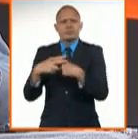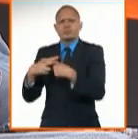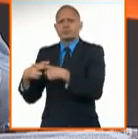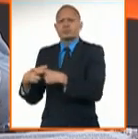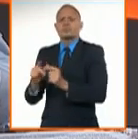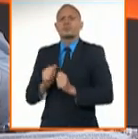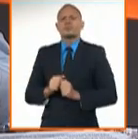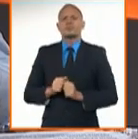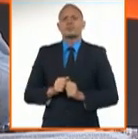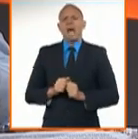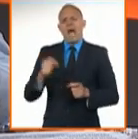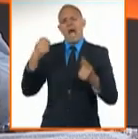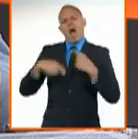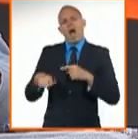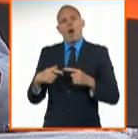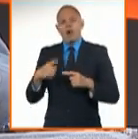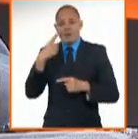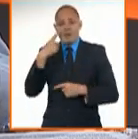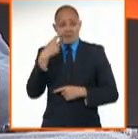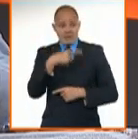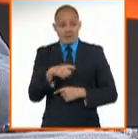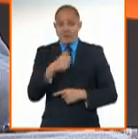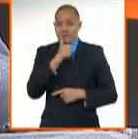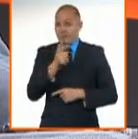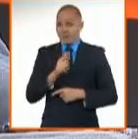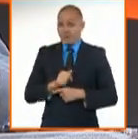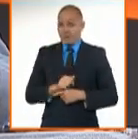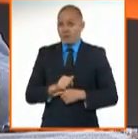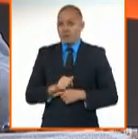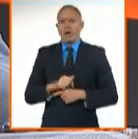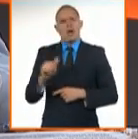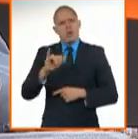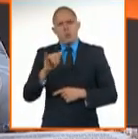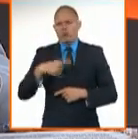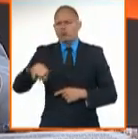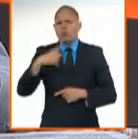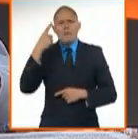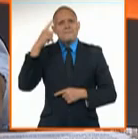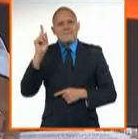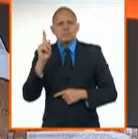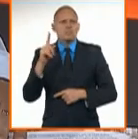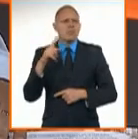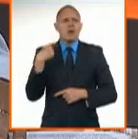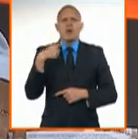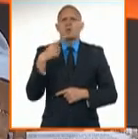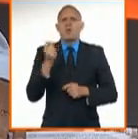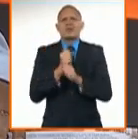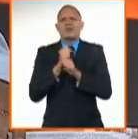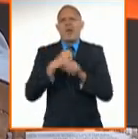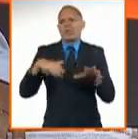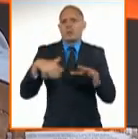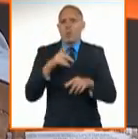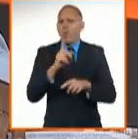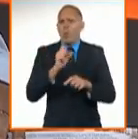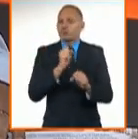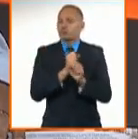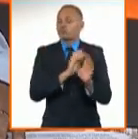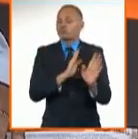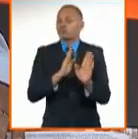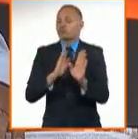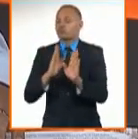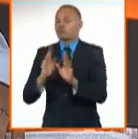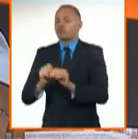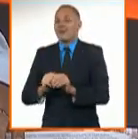que además no son pocos se trabaja organizadamente trabajamos las 24 horas no sólo en la ruta crítica en todos los frentes se